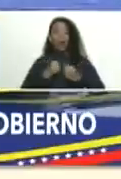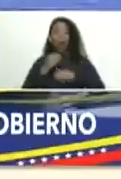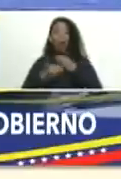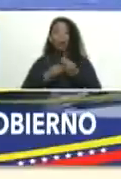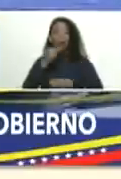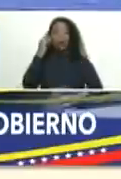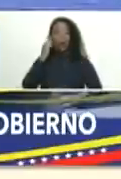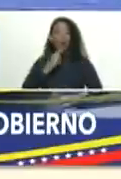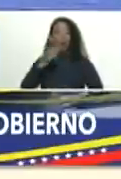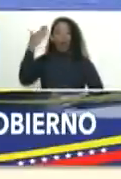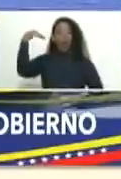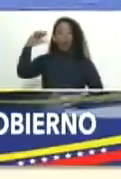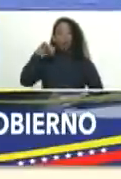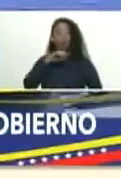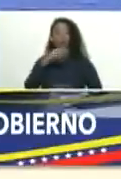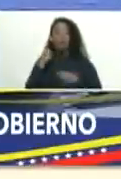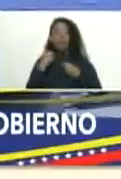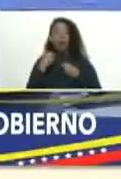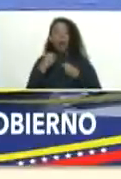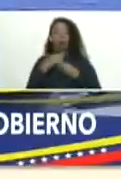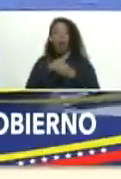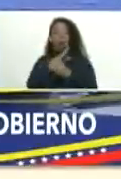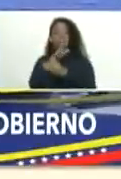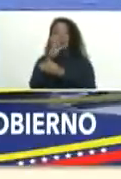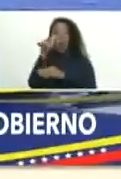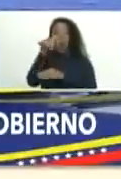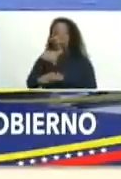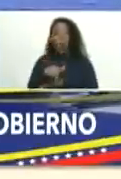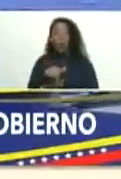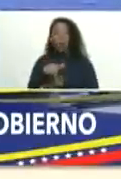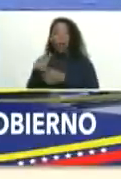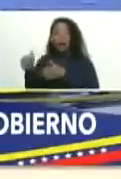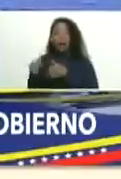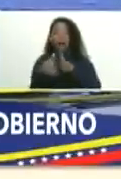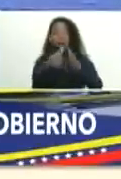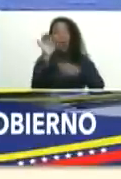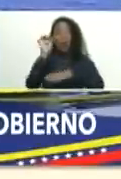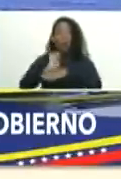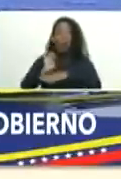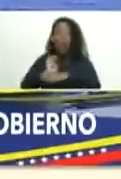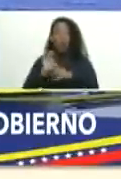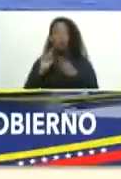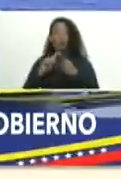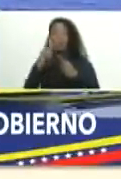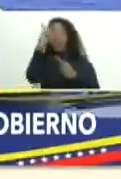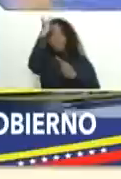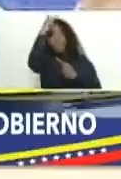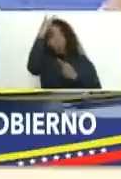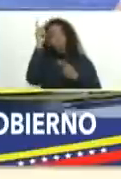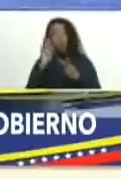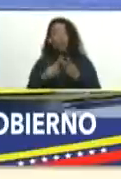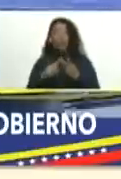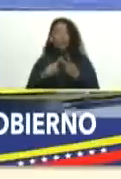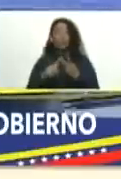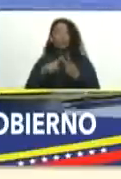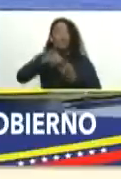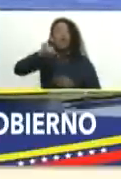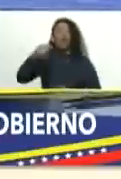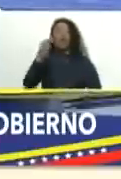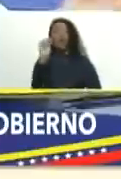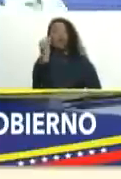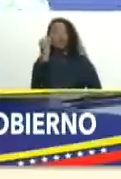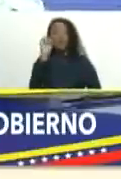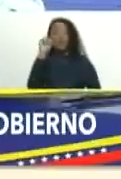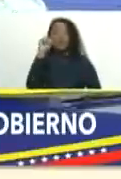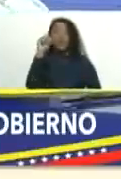Bolívar para cruzar lo que hoy es el Ecuador, Perú, para triunfar en Junín, para